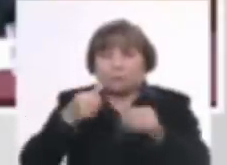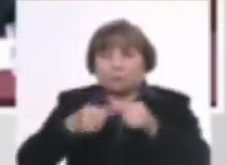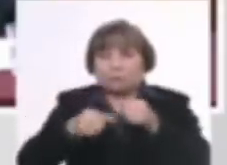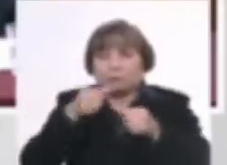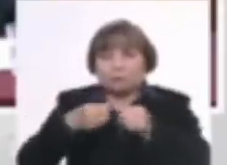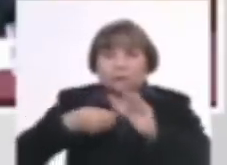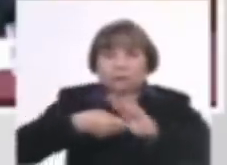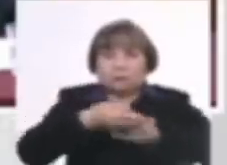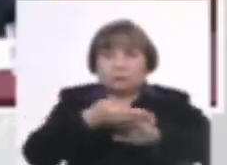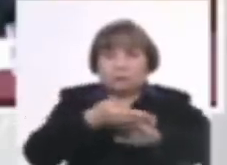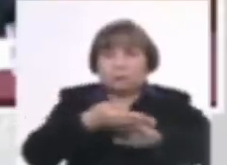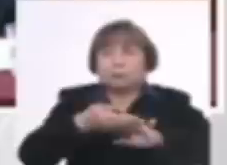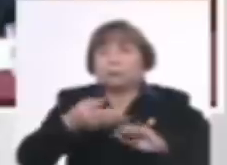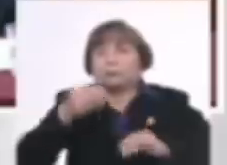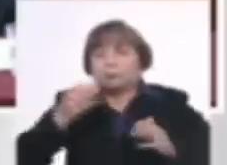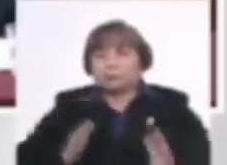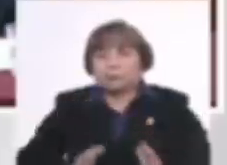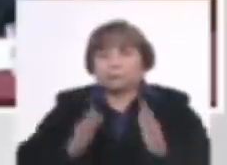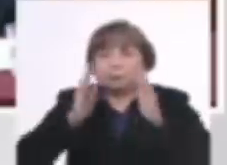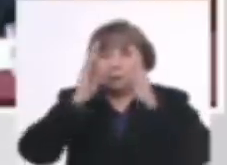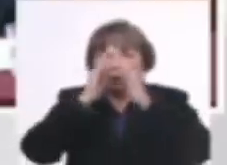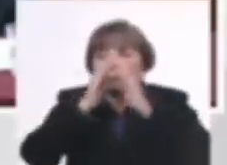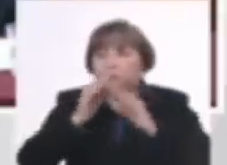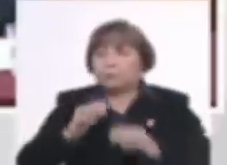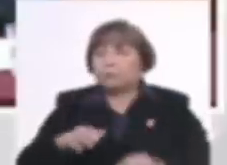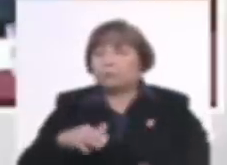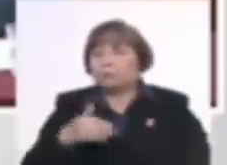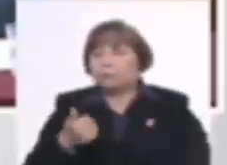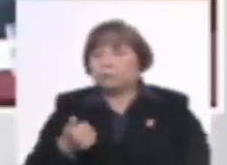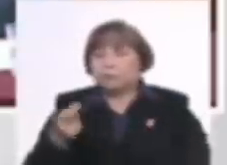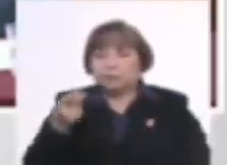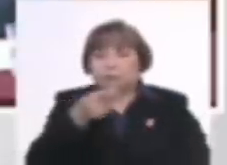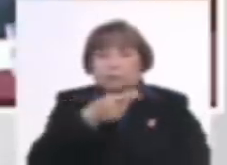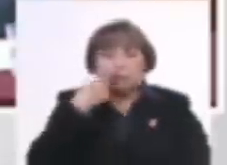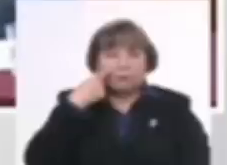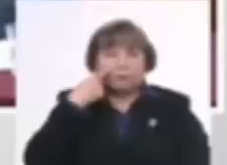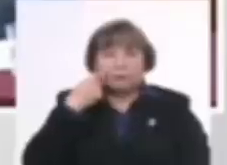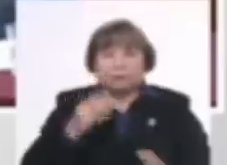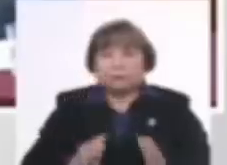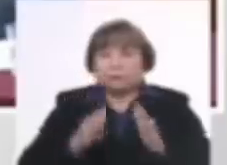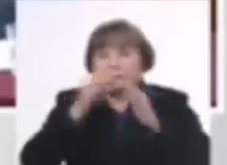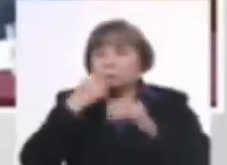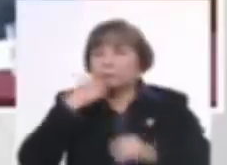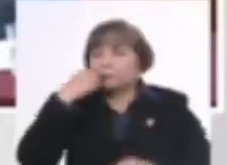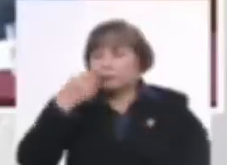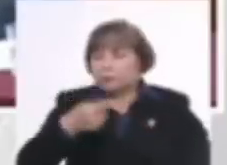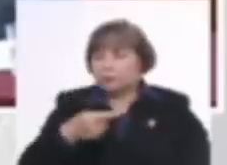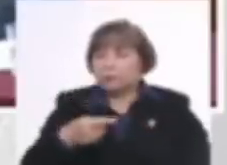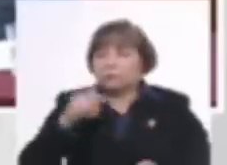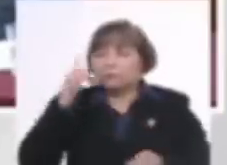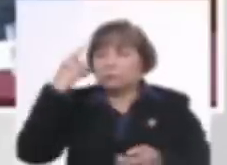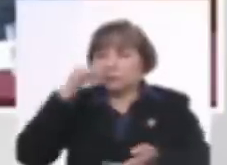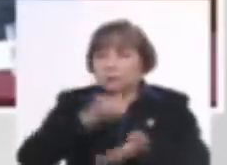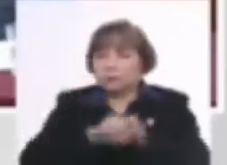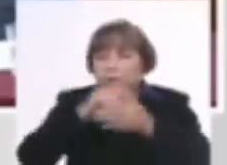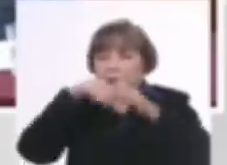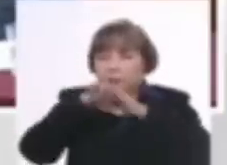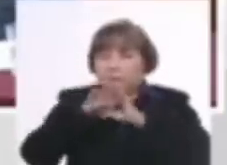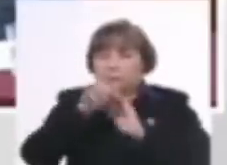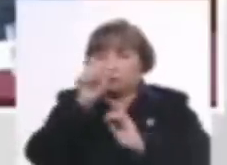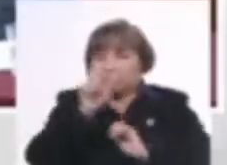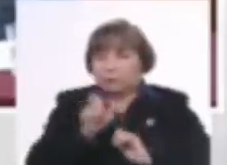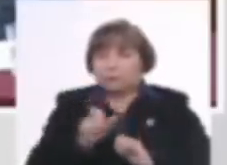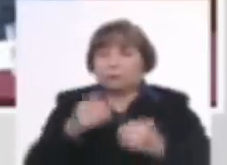y le enviaba al servicio del palacio. Pero los señores del palacio siempre mencionaban que para que ingrese